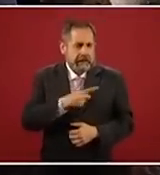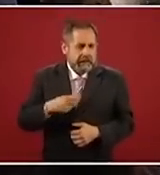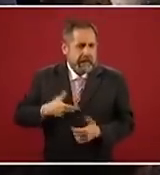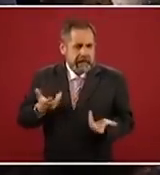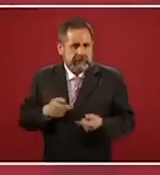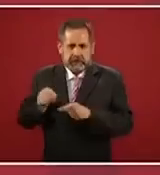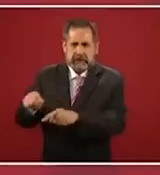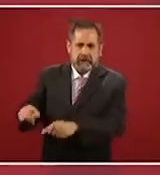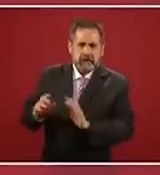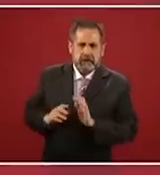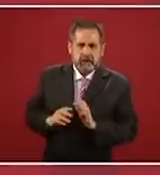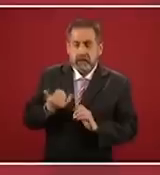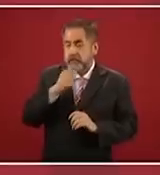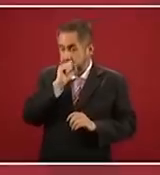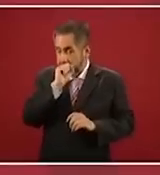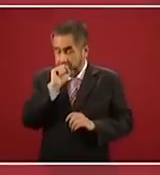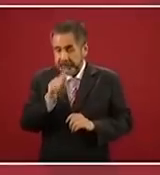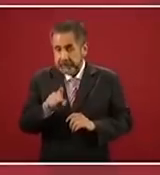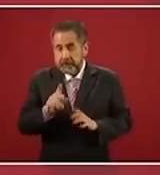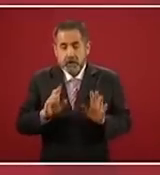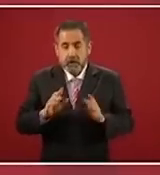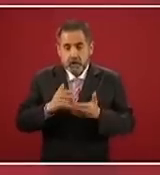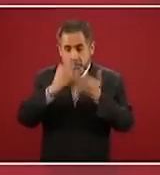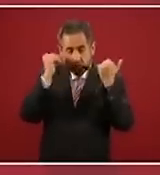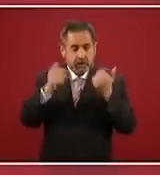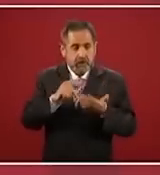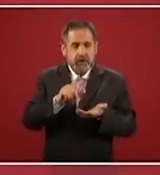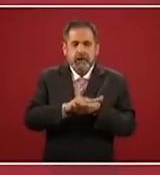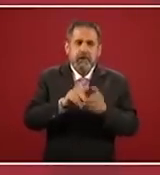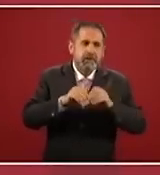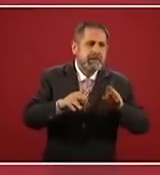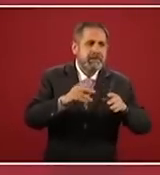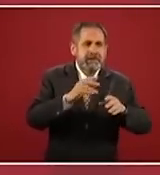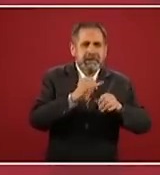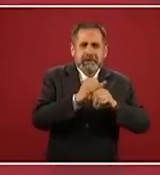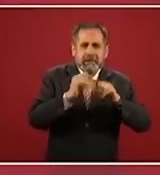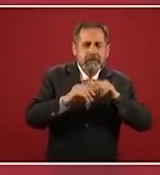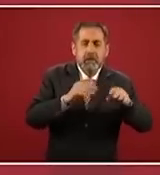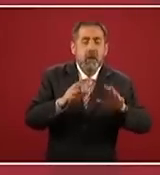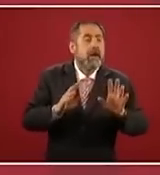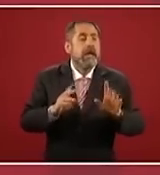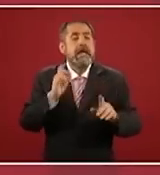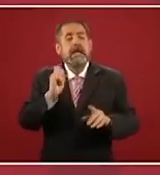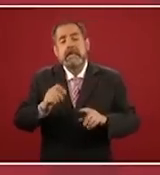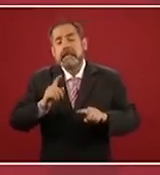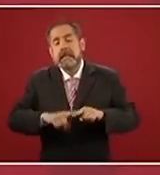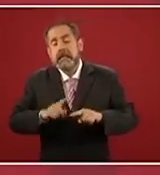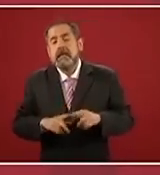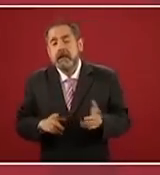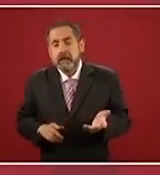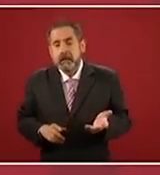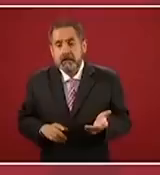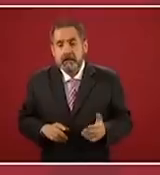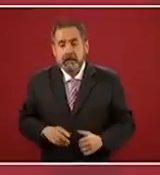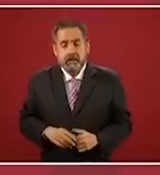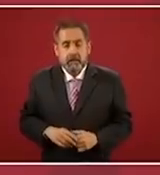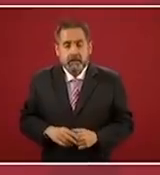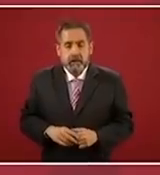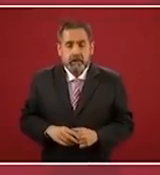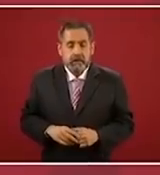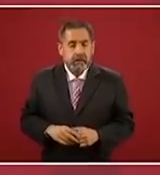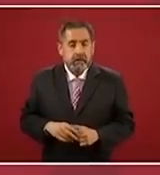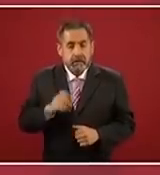algunos casos, que también no son los medios, no solo son los medios, o sea, es